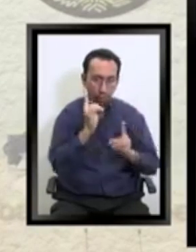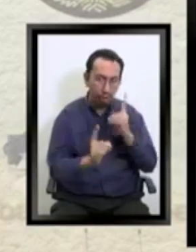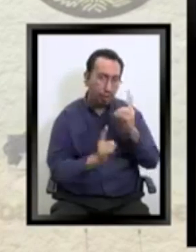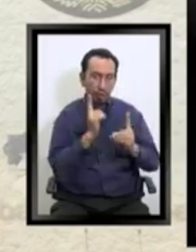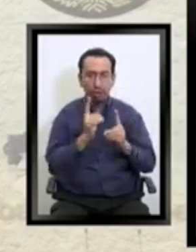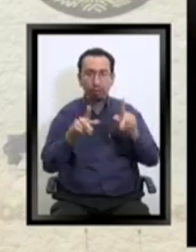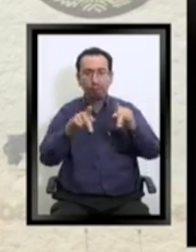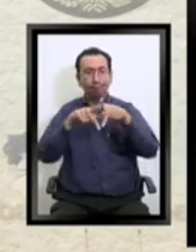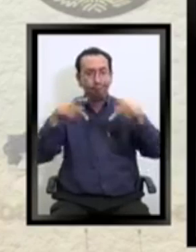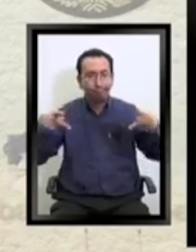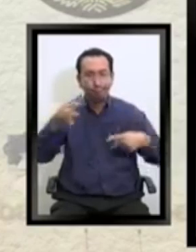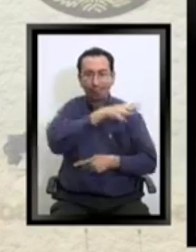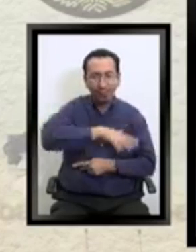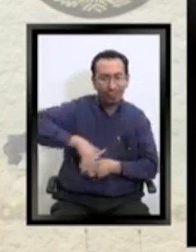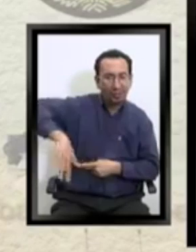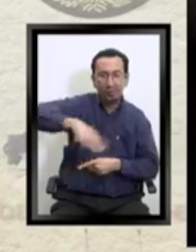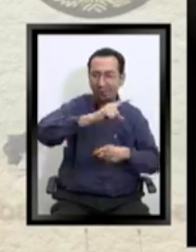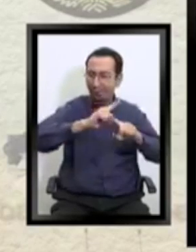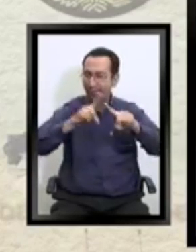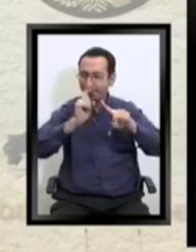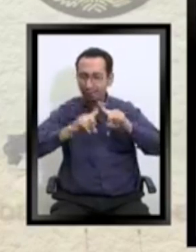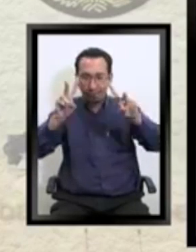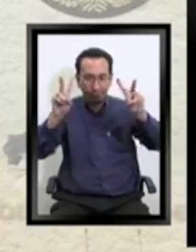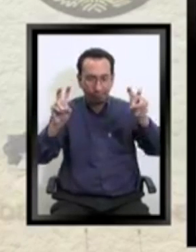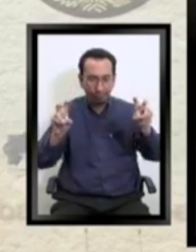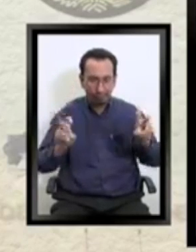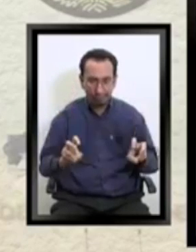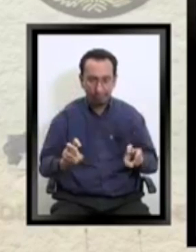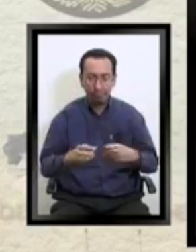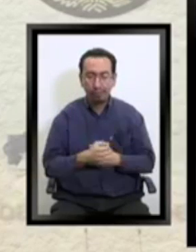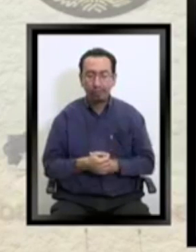y periodismo en sus distintas categorías.